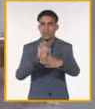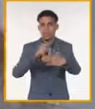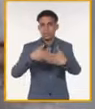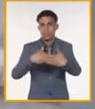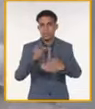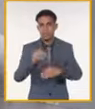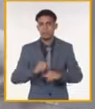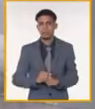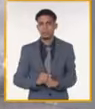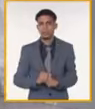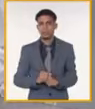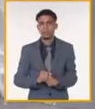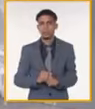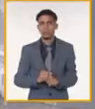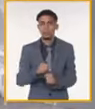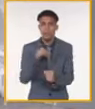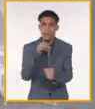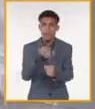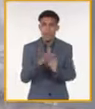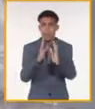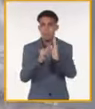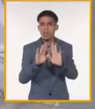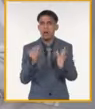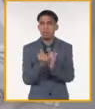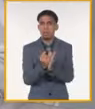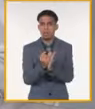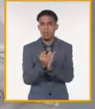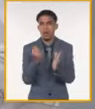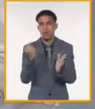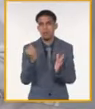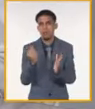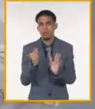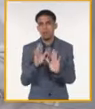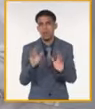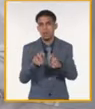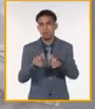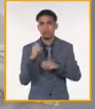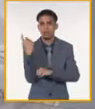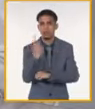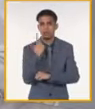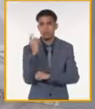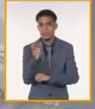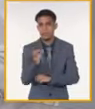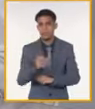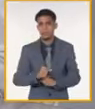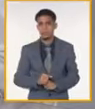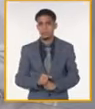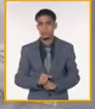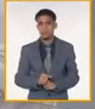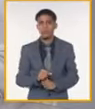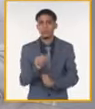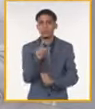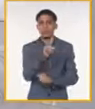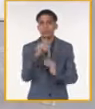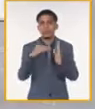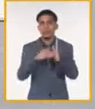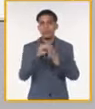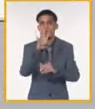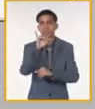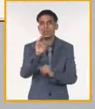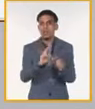pero en este periodo desde que empezaron se han aprobado por el por la instancia correspondiente que es central 11046